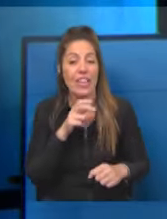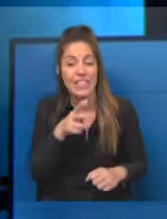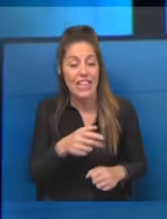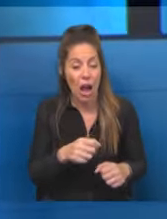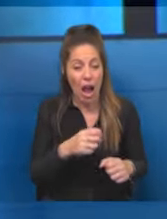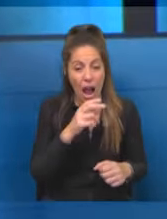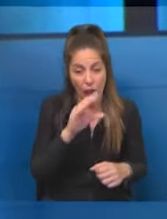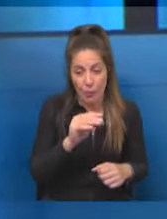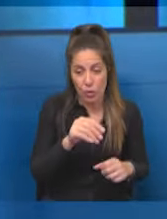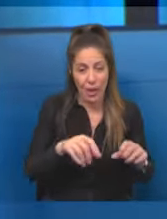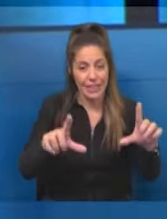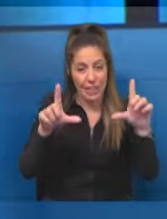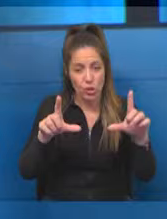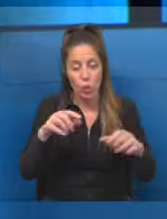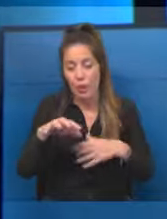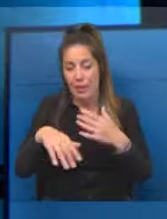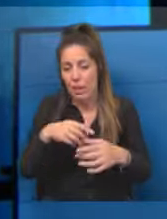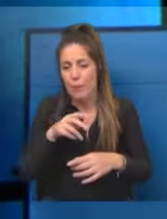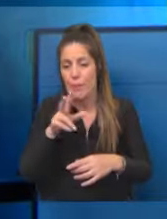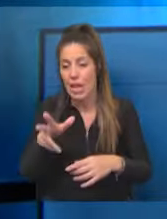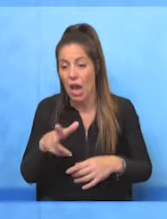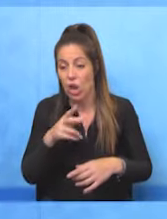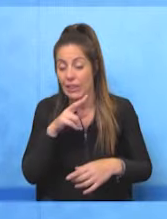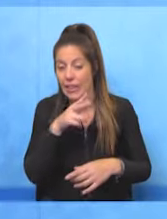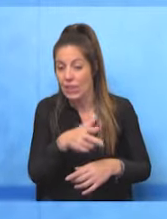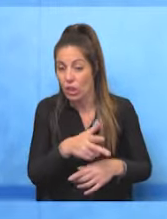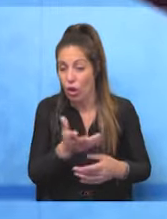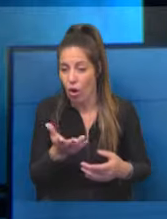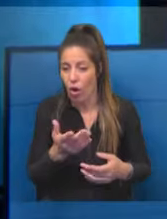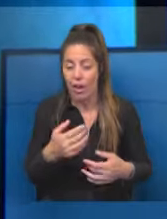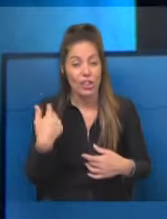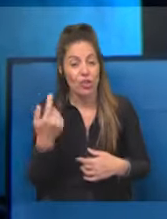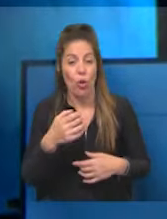un candidato y usted metiendo el Uy mira lo que te dijo y la tribuna